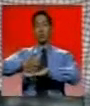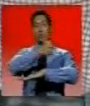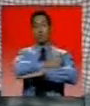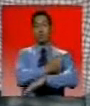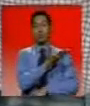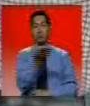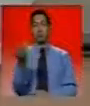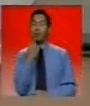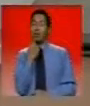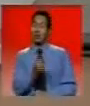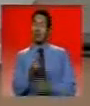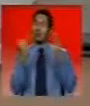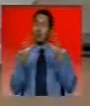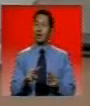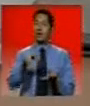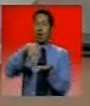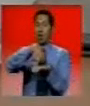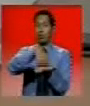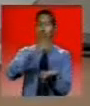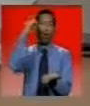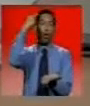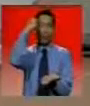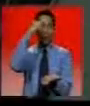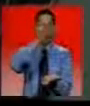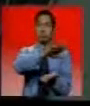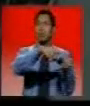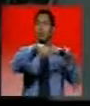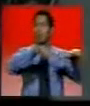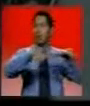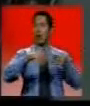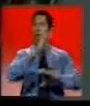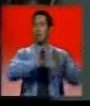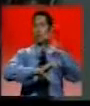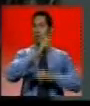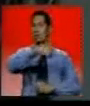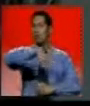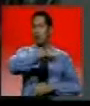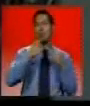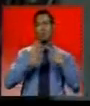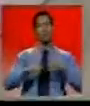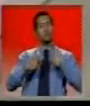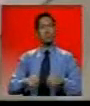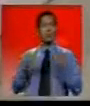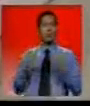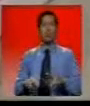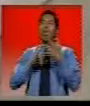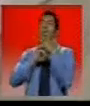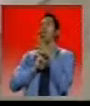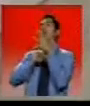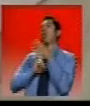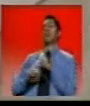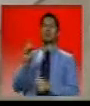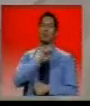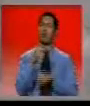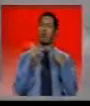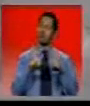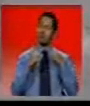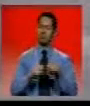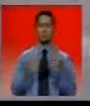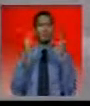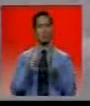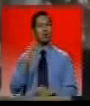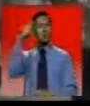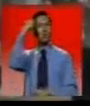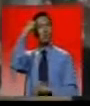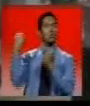son perfectibles. El mejoramiento de las herramientas, es decir, si nosotros tuviéramos una canasta comercial, dimensionáramos más, promocionáramos más a